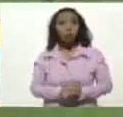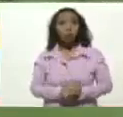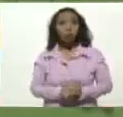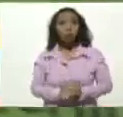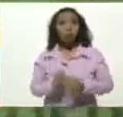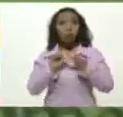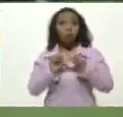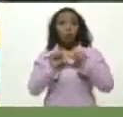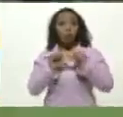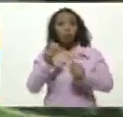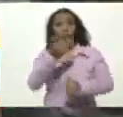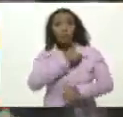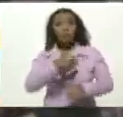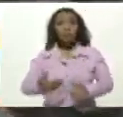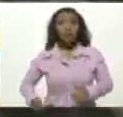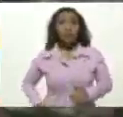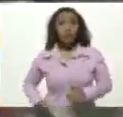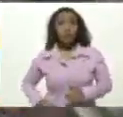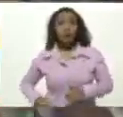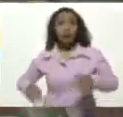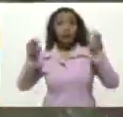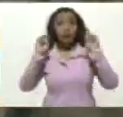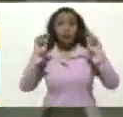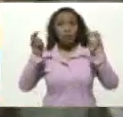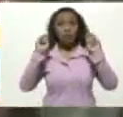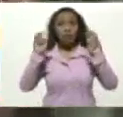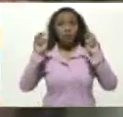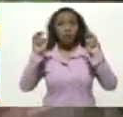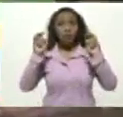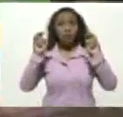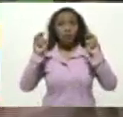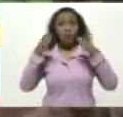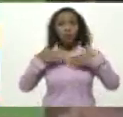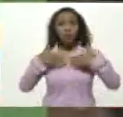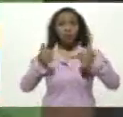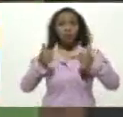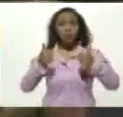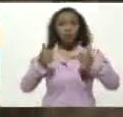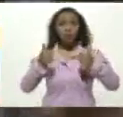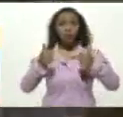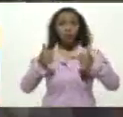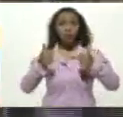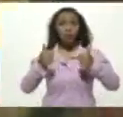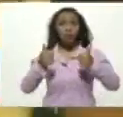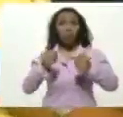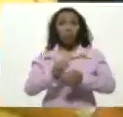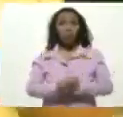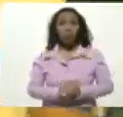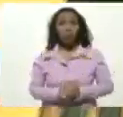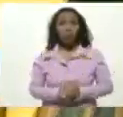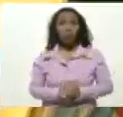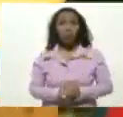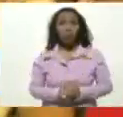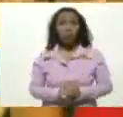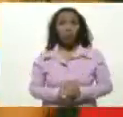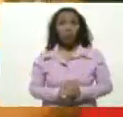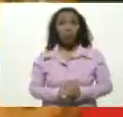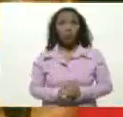Seguimos, presidente, al área de salud. La cartografía.